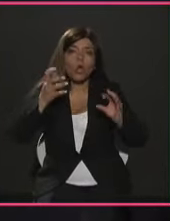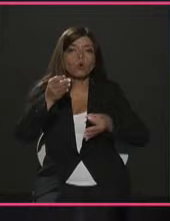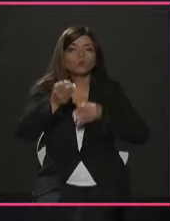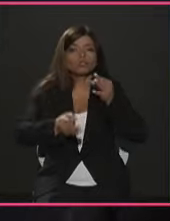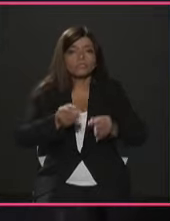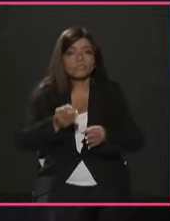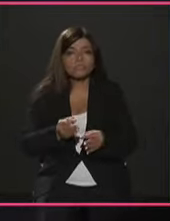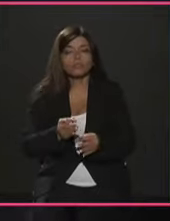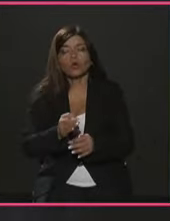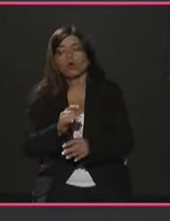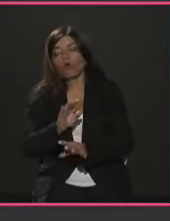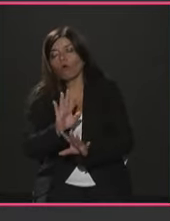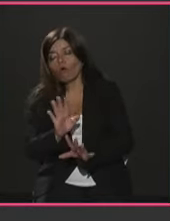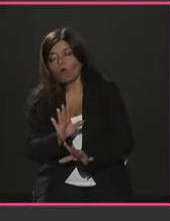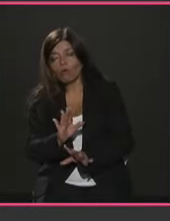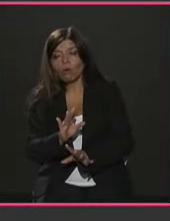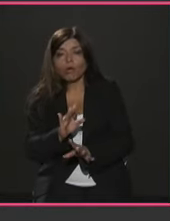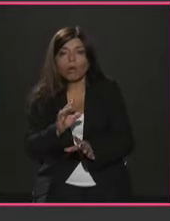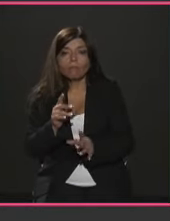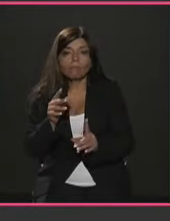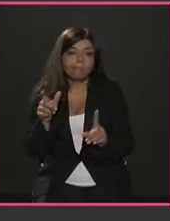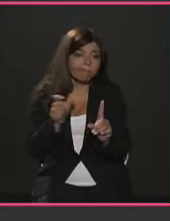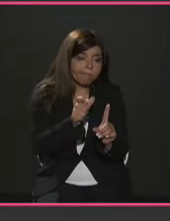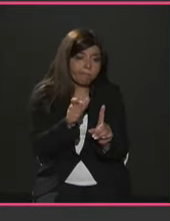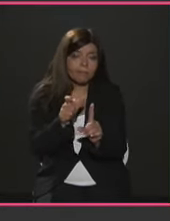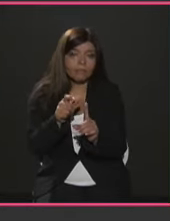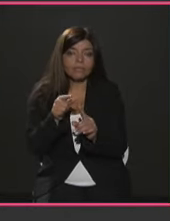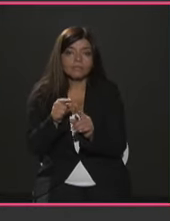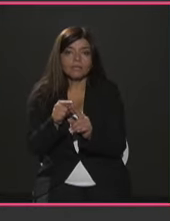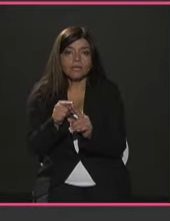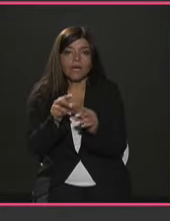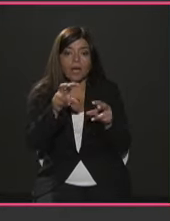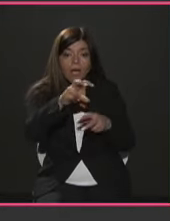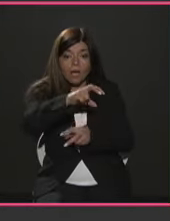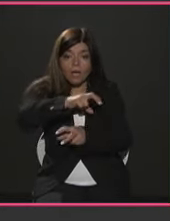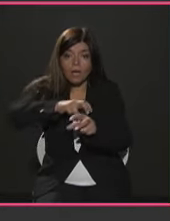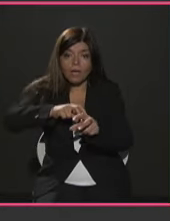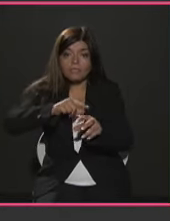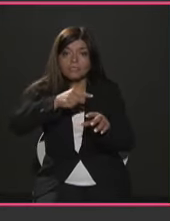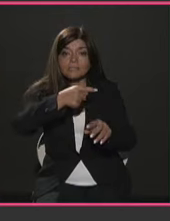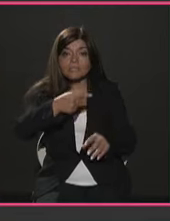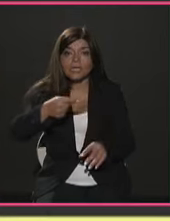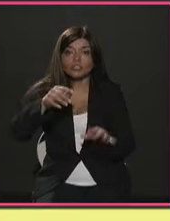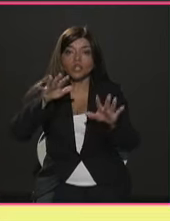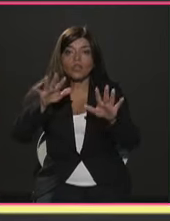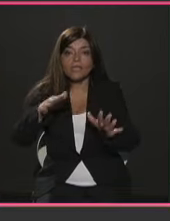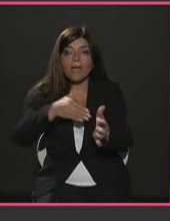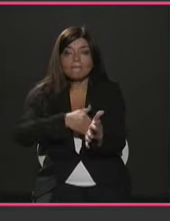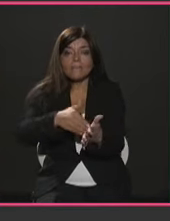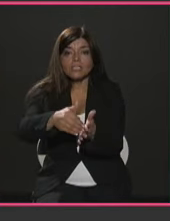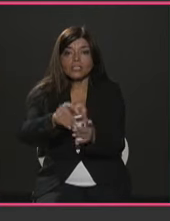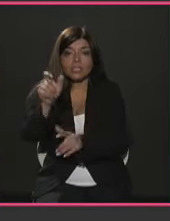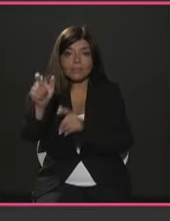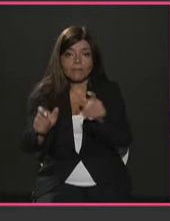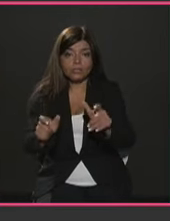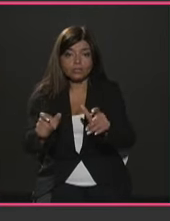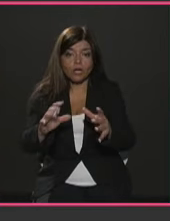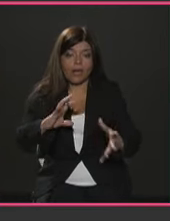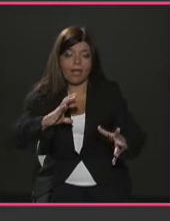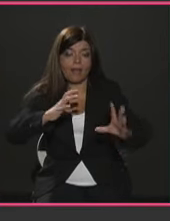o injusticia persecución se desplazaron 110 millones de personas en el